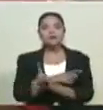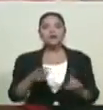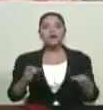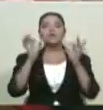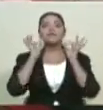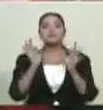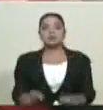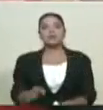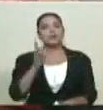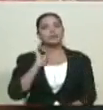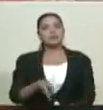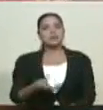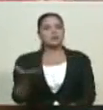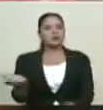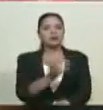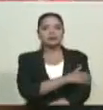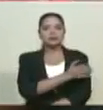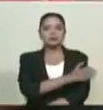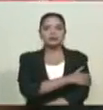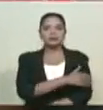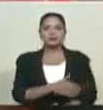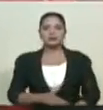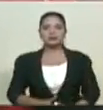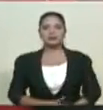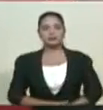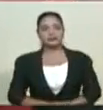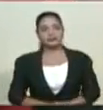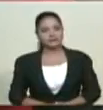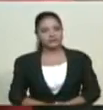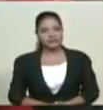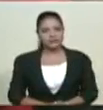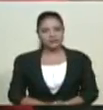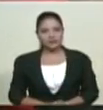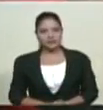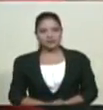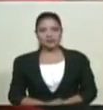oficialismo debería decir oposicionismo. Digo yo, ¿no? En aras